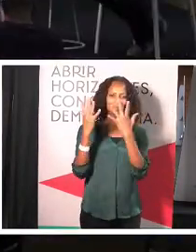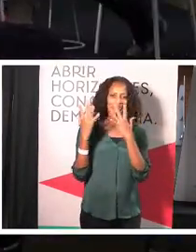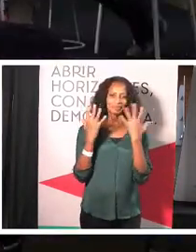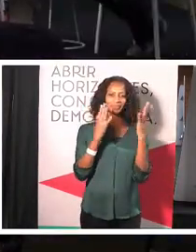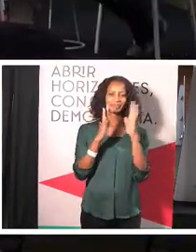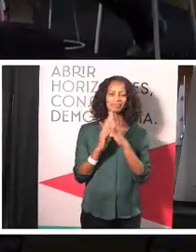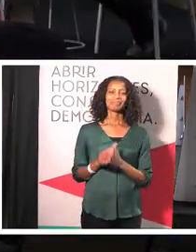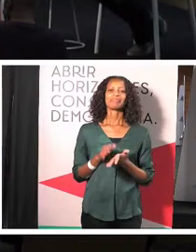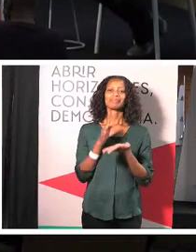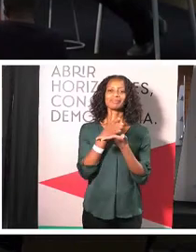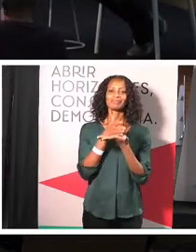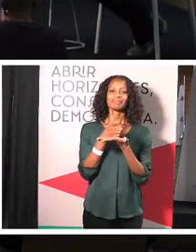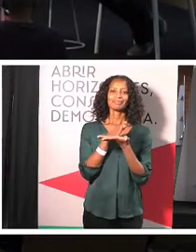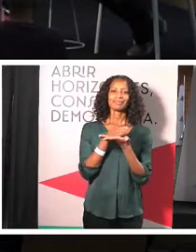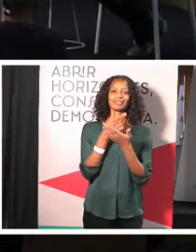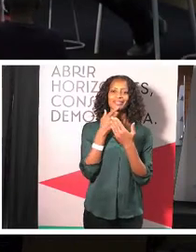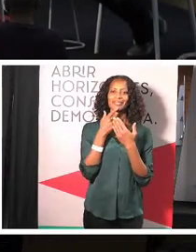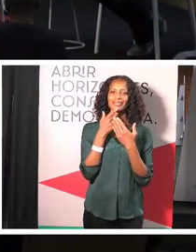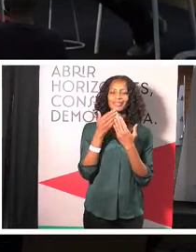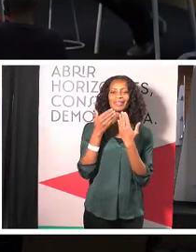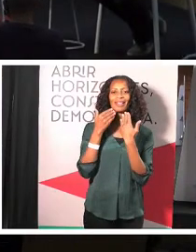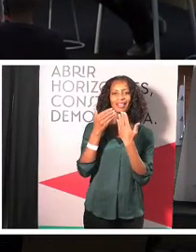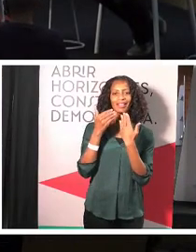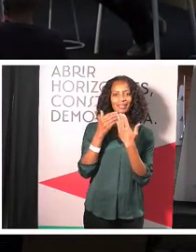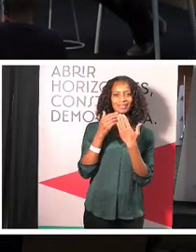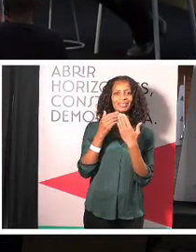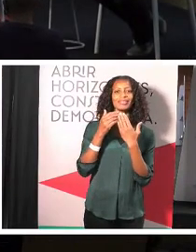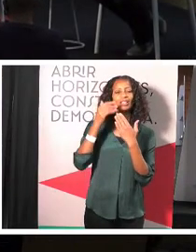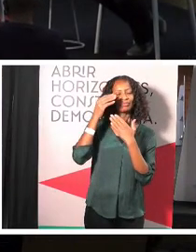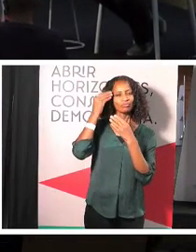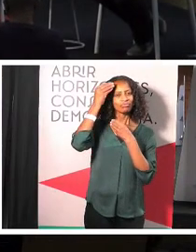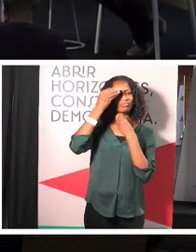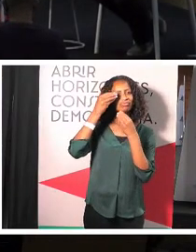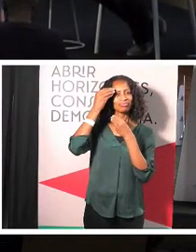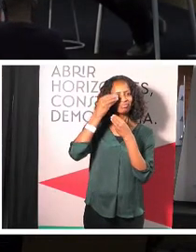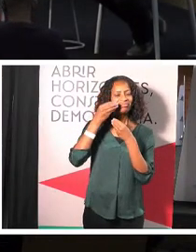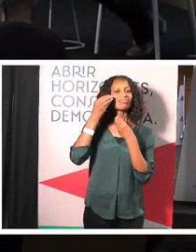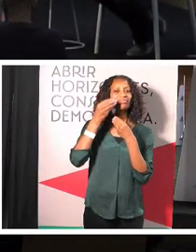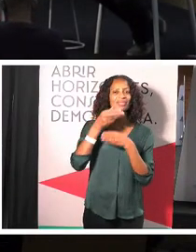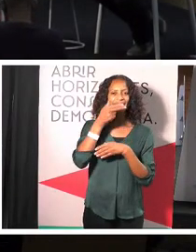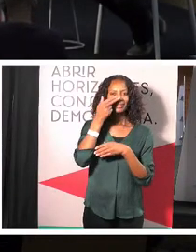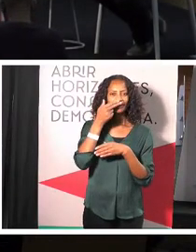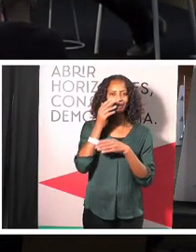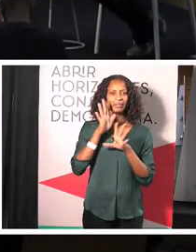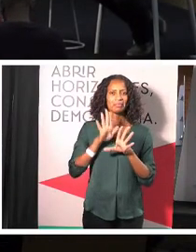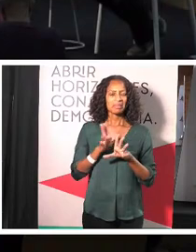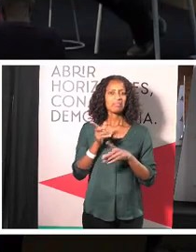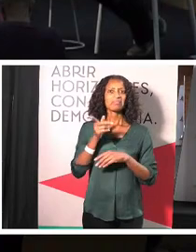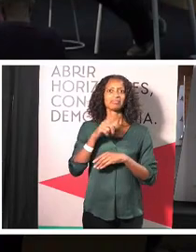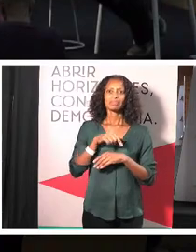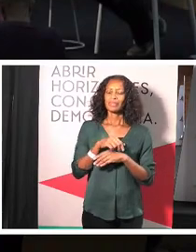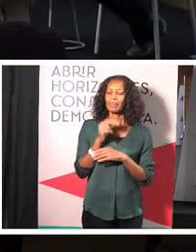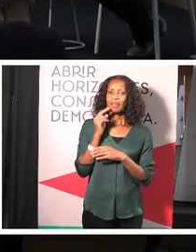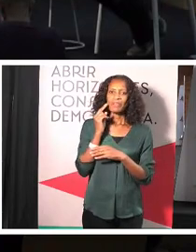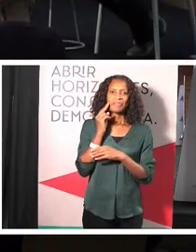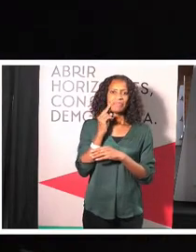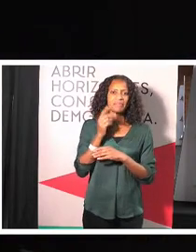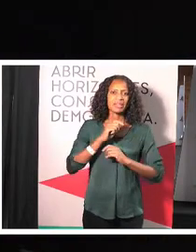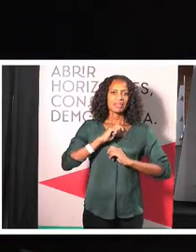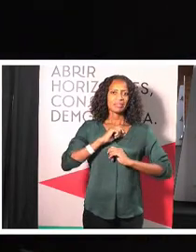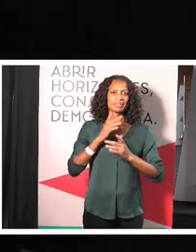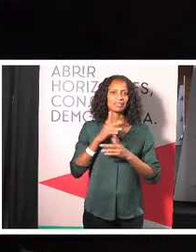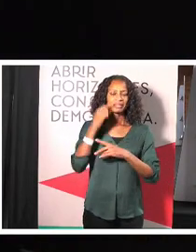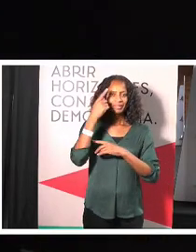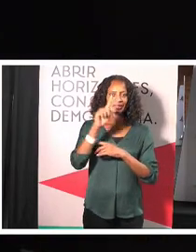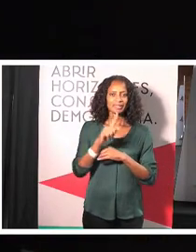Muchas gracias, Mayo. La verdad es que una reflexión interesante, pero también terrorífica, ¿no? La verdad es que sabíamos que la cosa